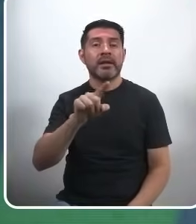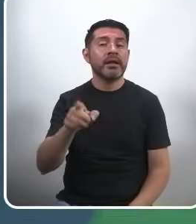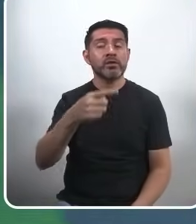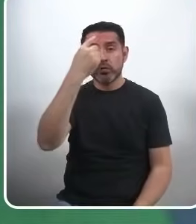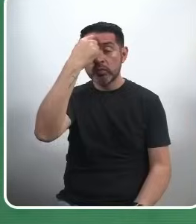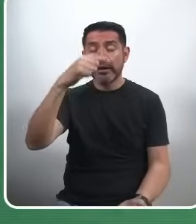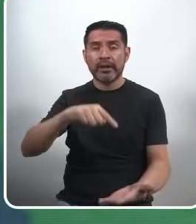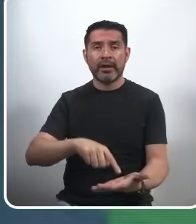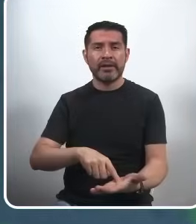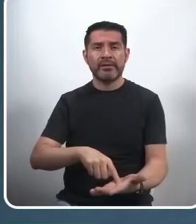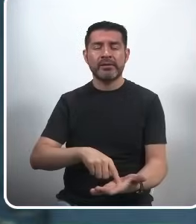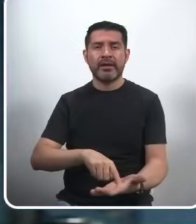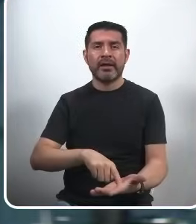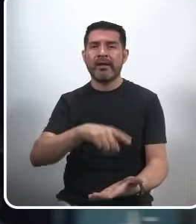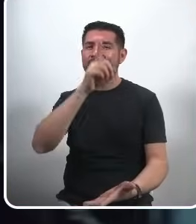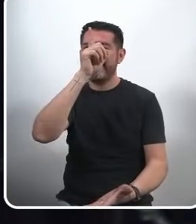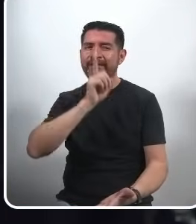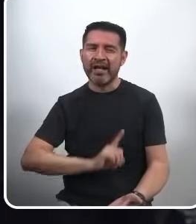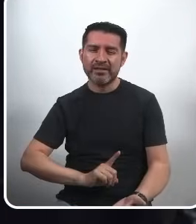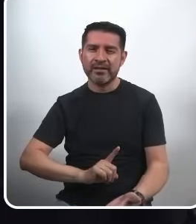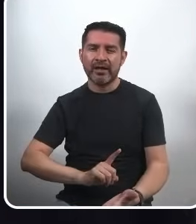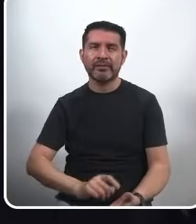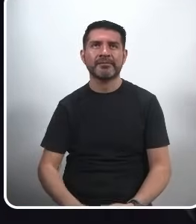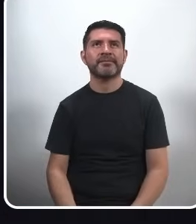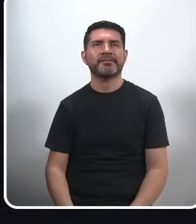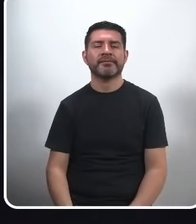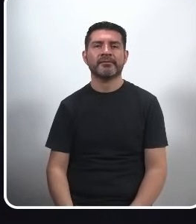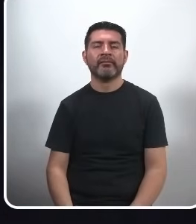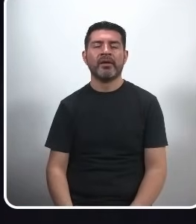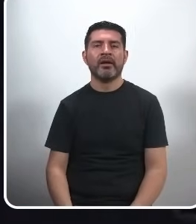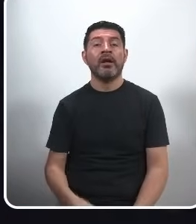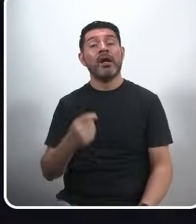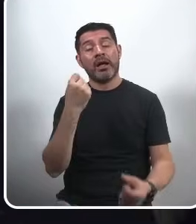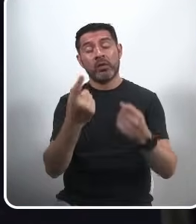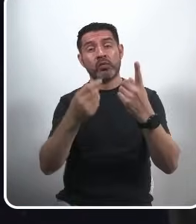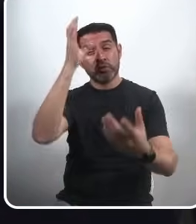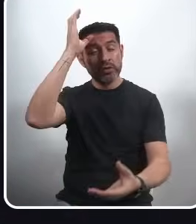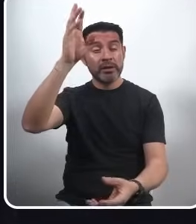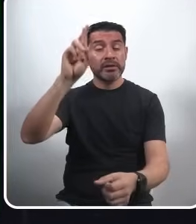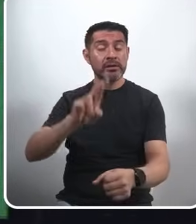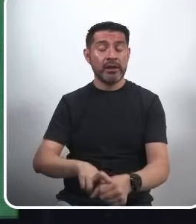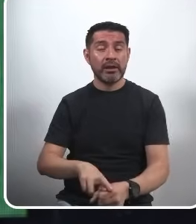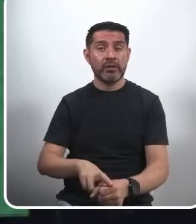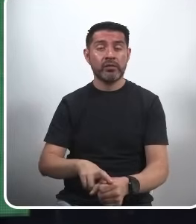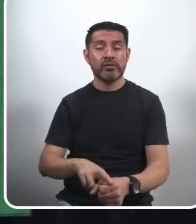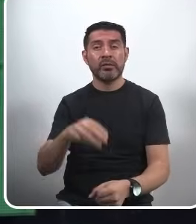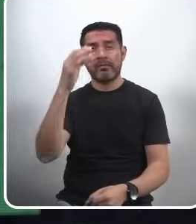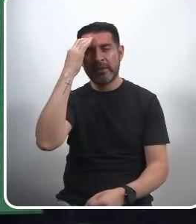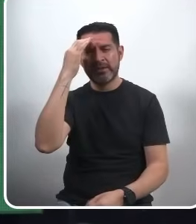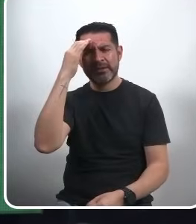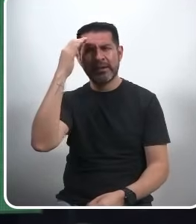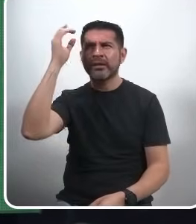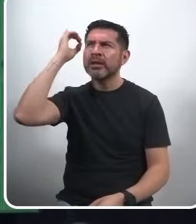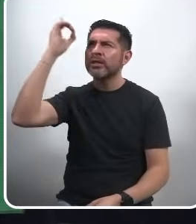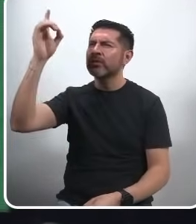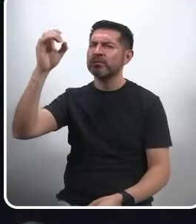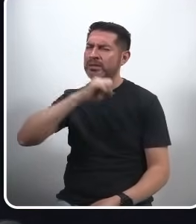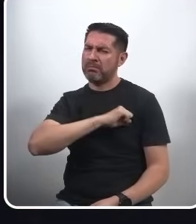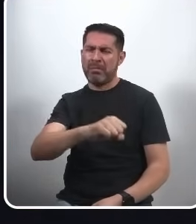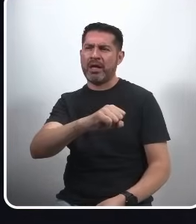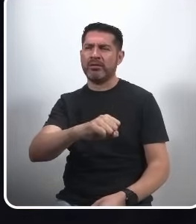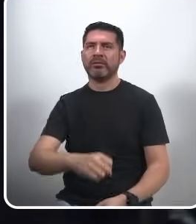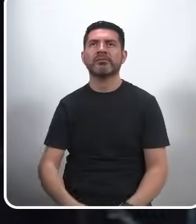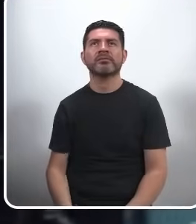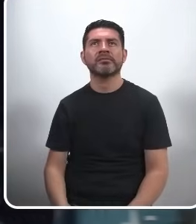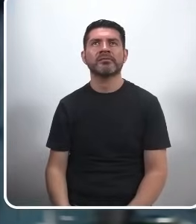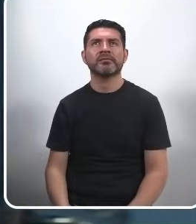su vida. ¿Tiene sentido esto o no? Entonces, ¿qué crees? Hay cristianos que creen que Dios es mala onda o que creen otras cosas de